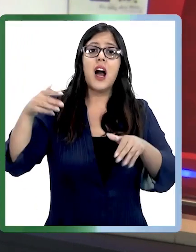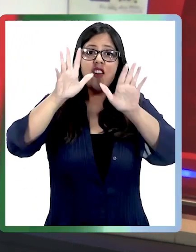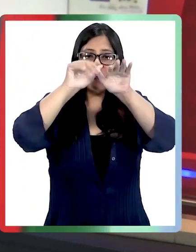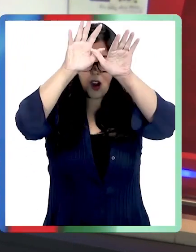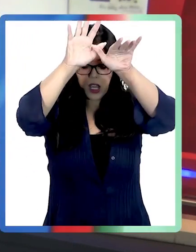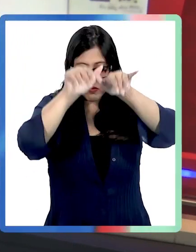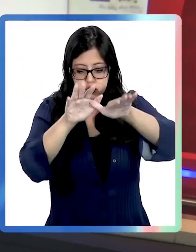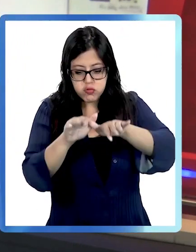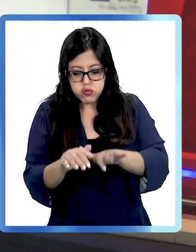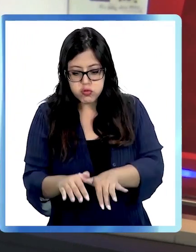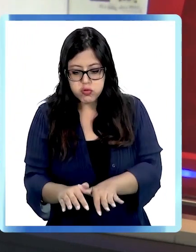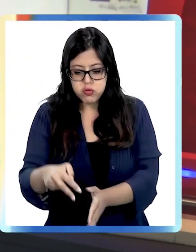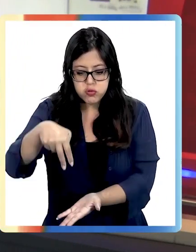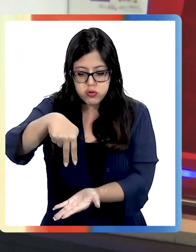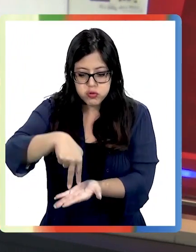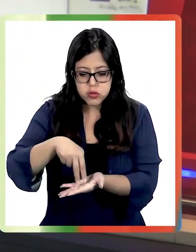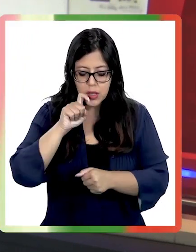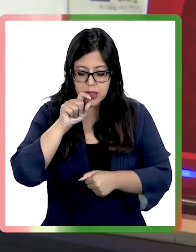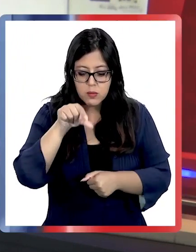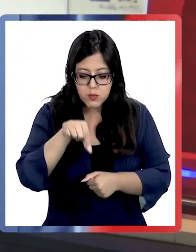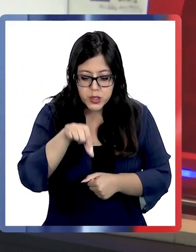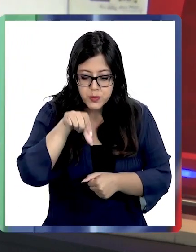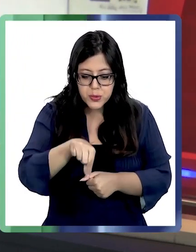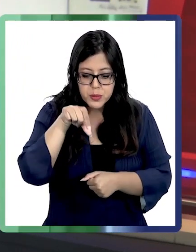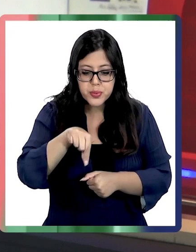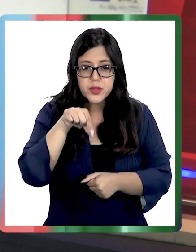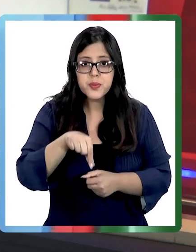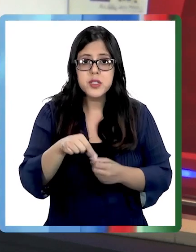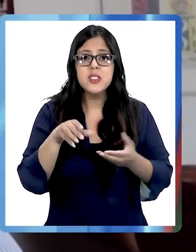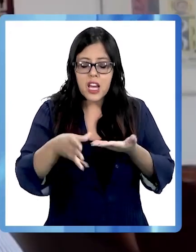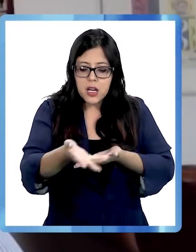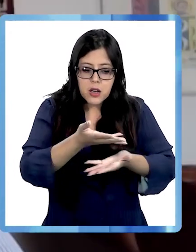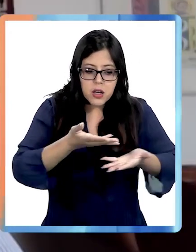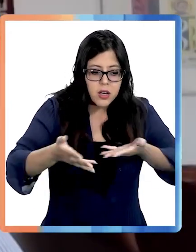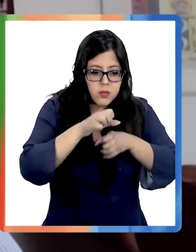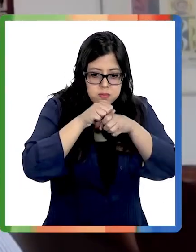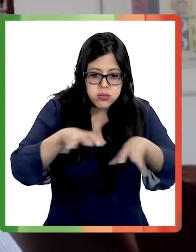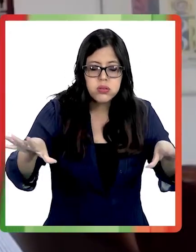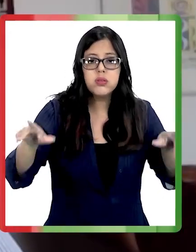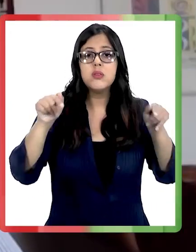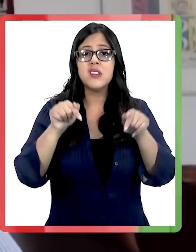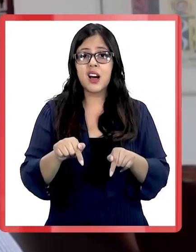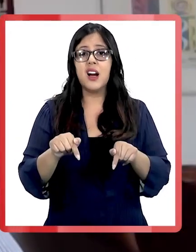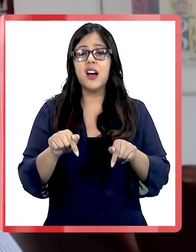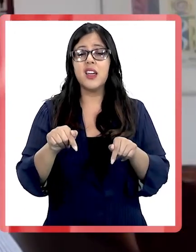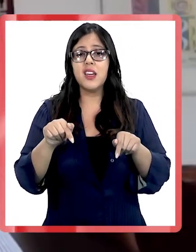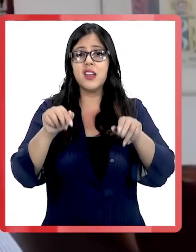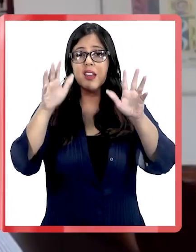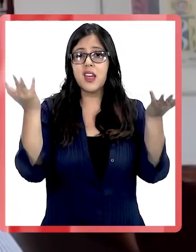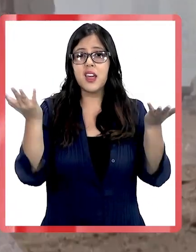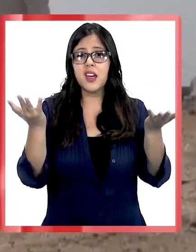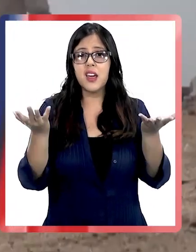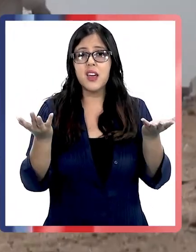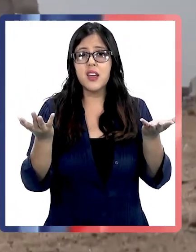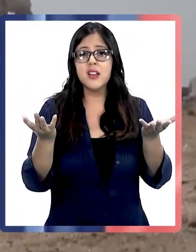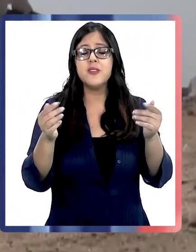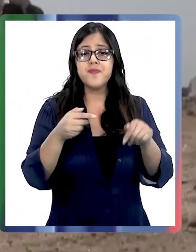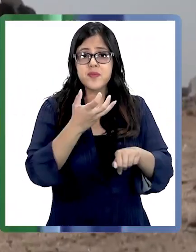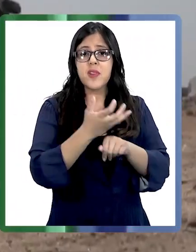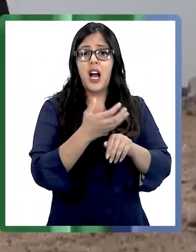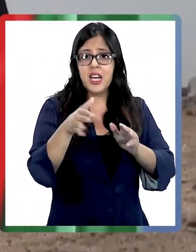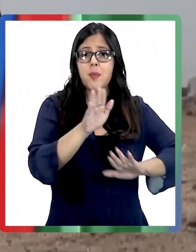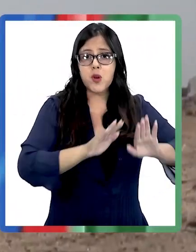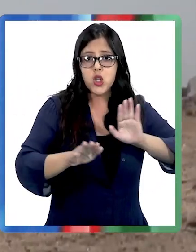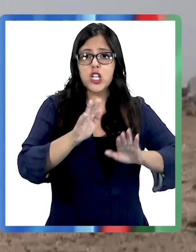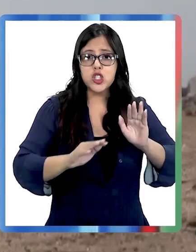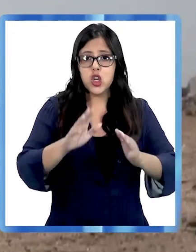el alimento de las gallinas y haya una posibilidad de mayor intercambio. En general, los planteles industrializados son con muchas